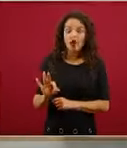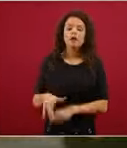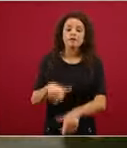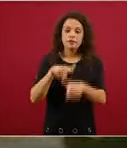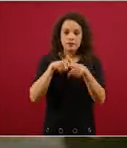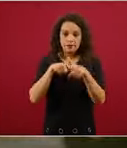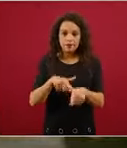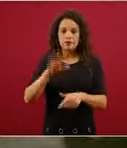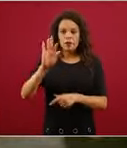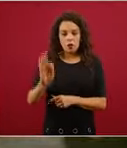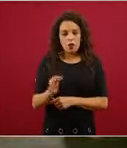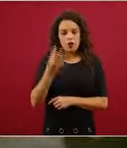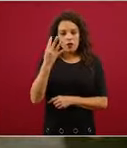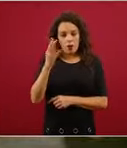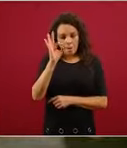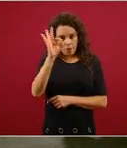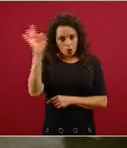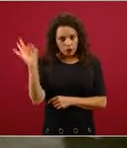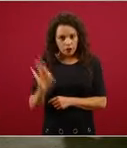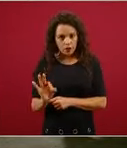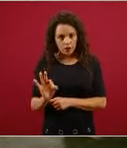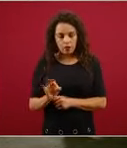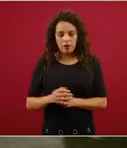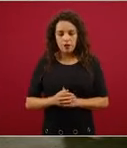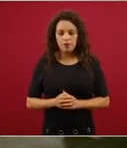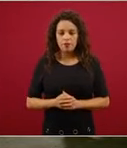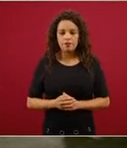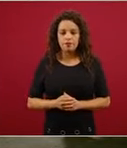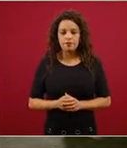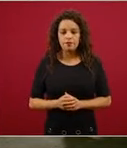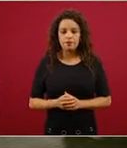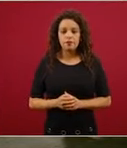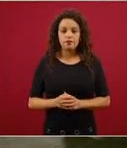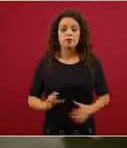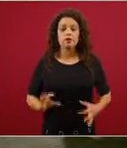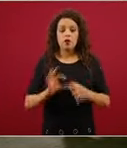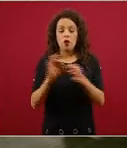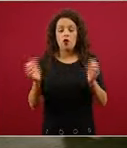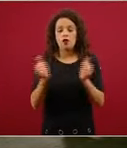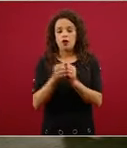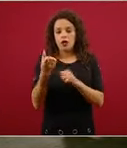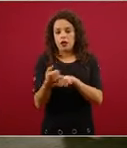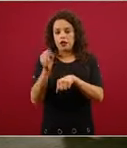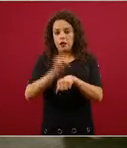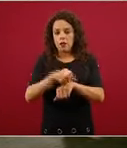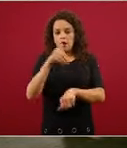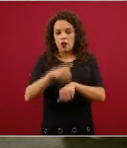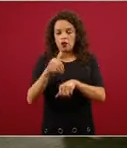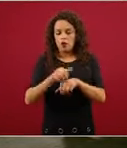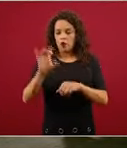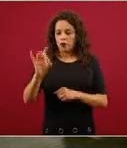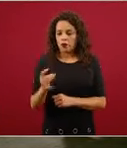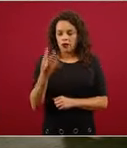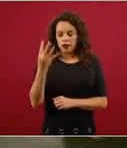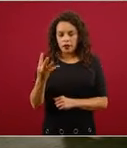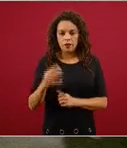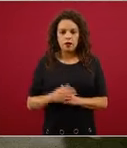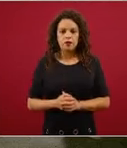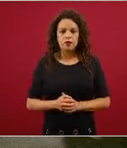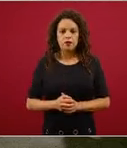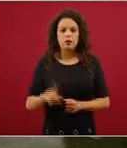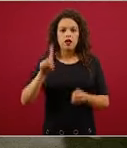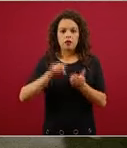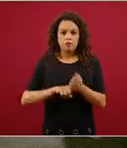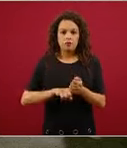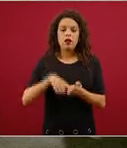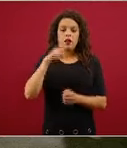en 44% para la semana 34, manteniendo la tendencia descendente o